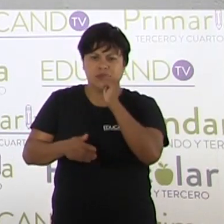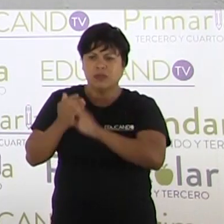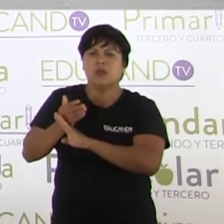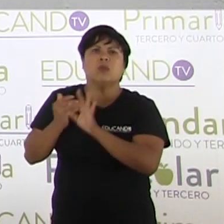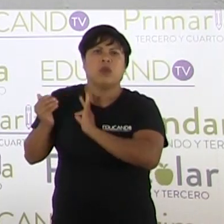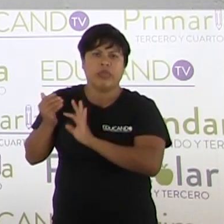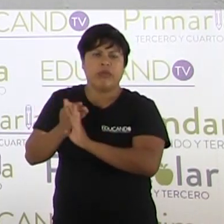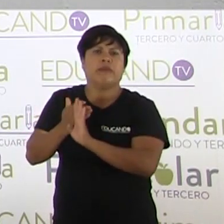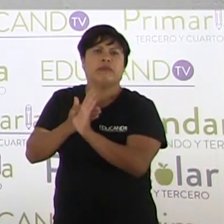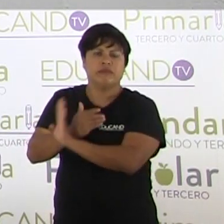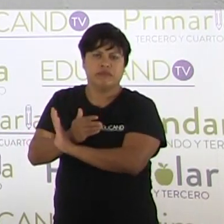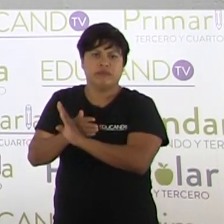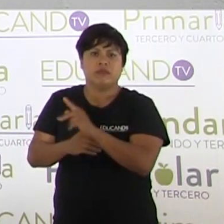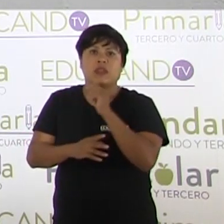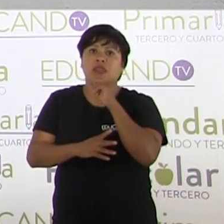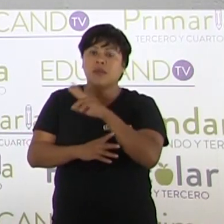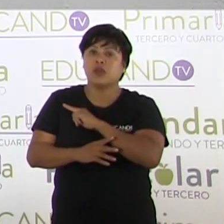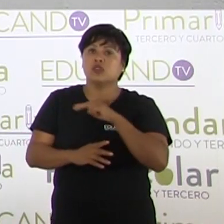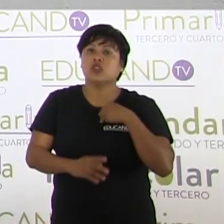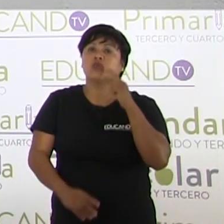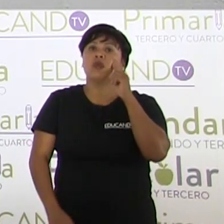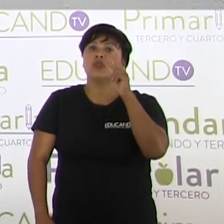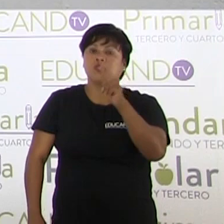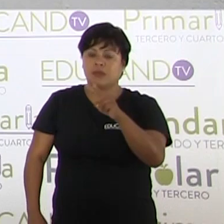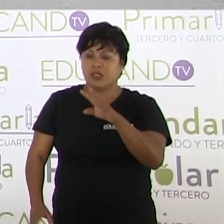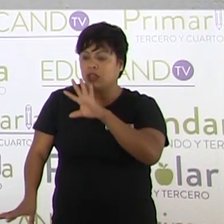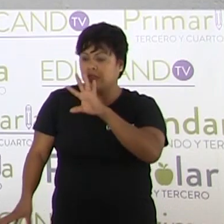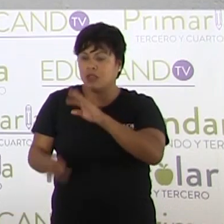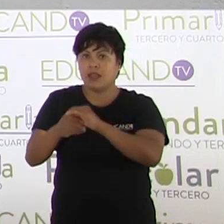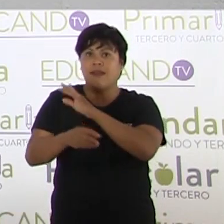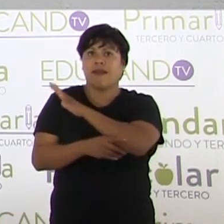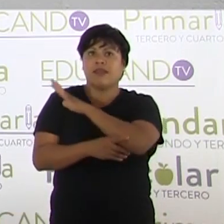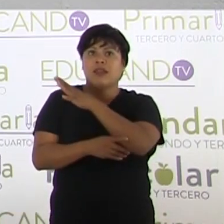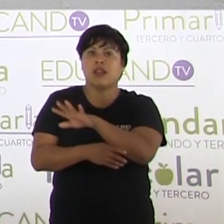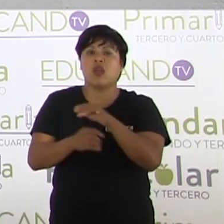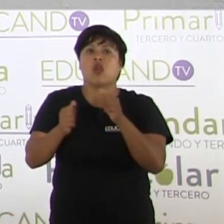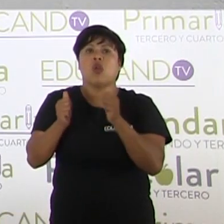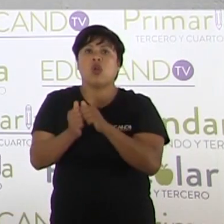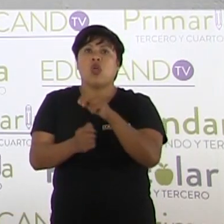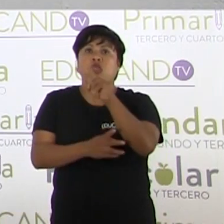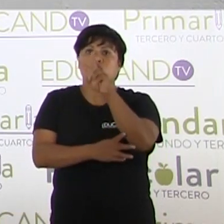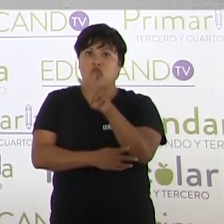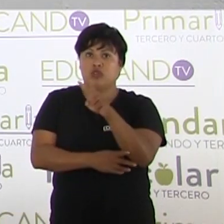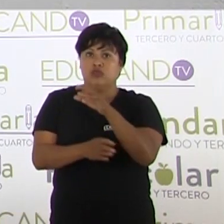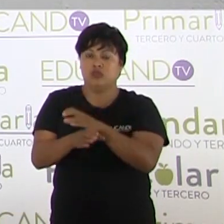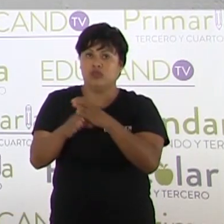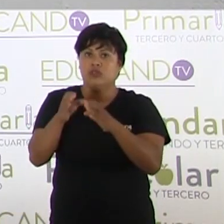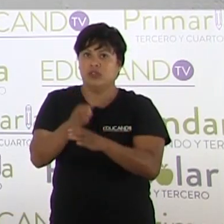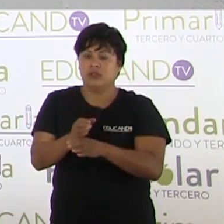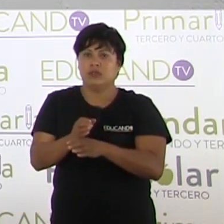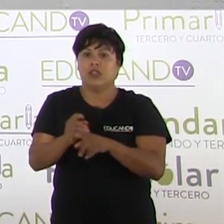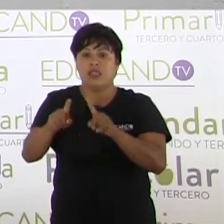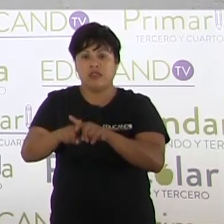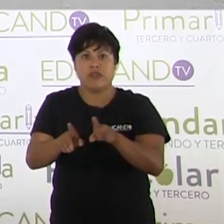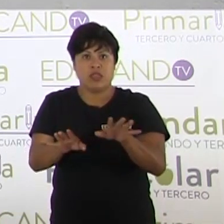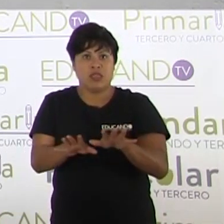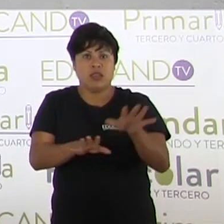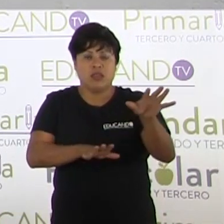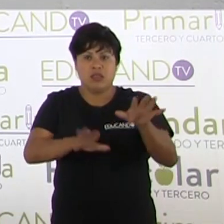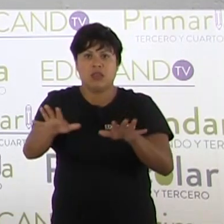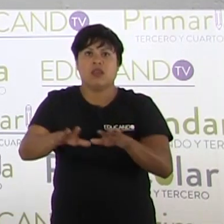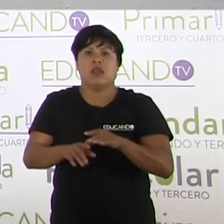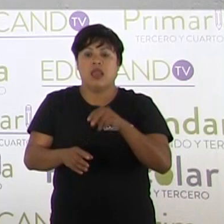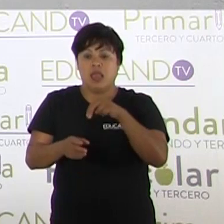También vamos a encontrar de manera general como que dos tendencias al interior